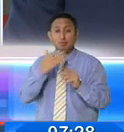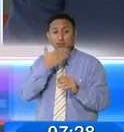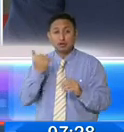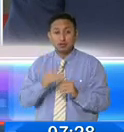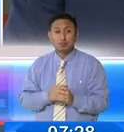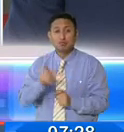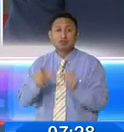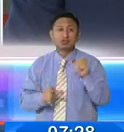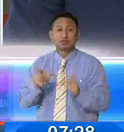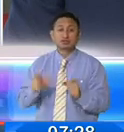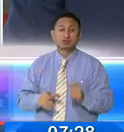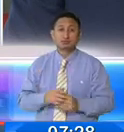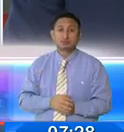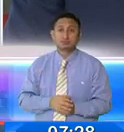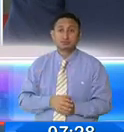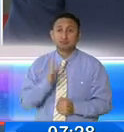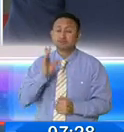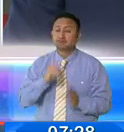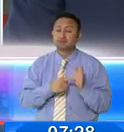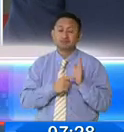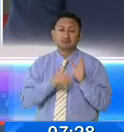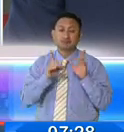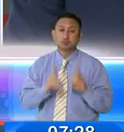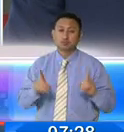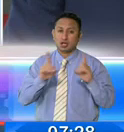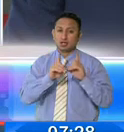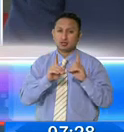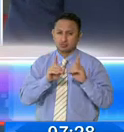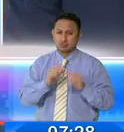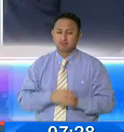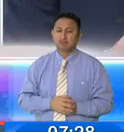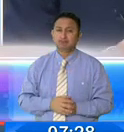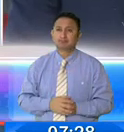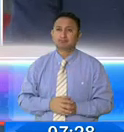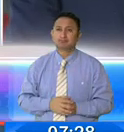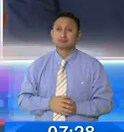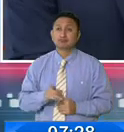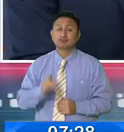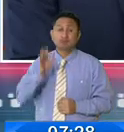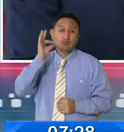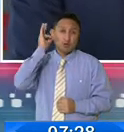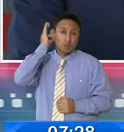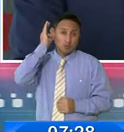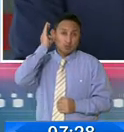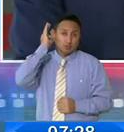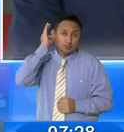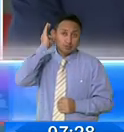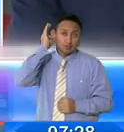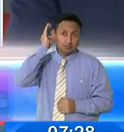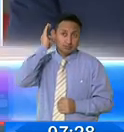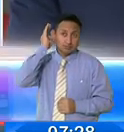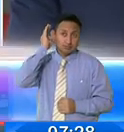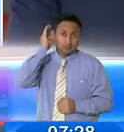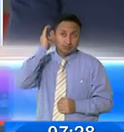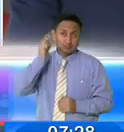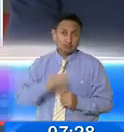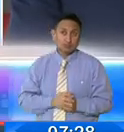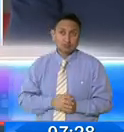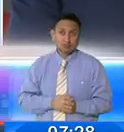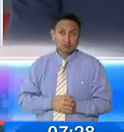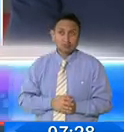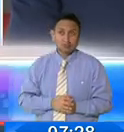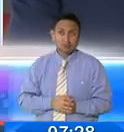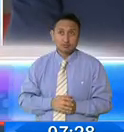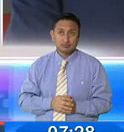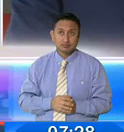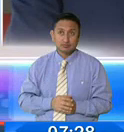personas. Te doy un par de números que creo que son importantes. Las mujeres, la quinta parte de las mujeres, es decir, el quintil más bajo de